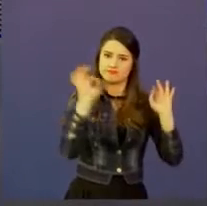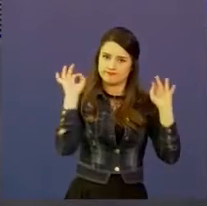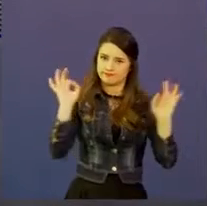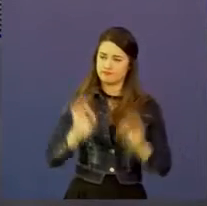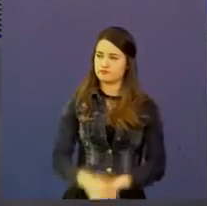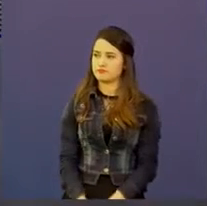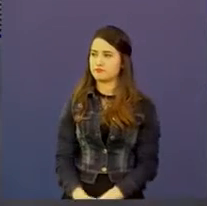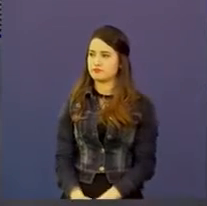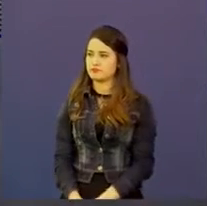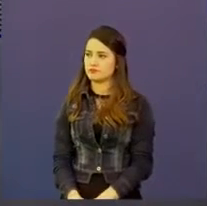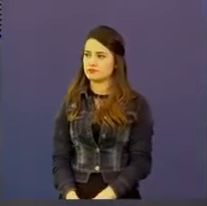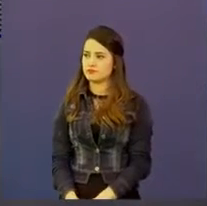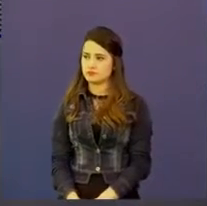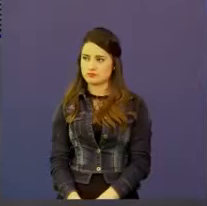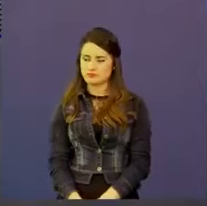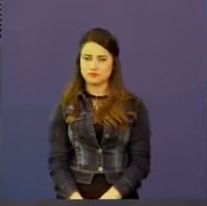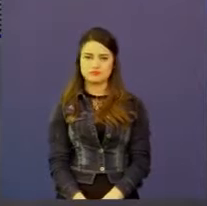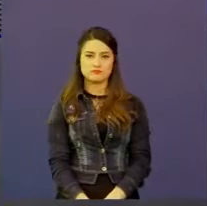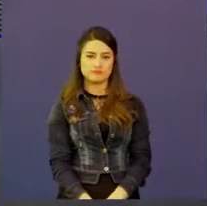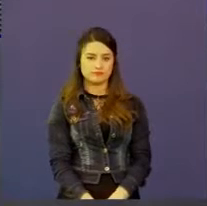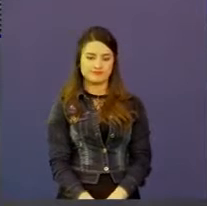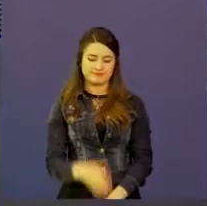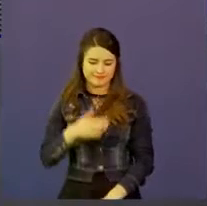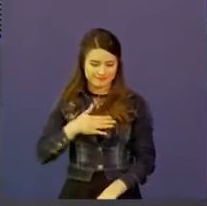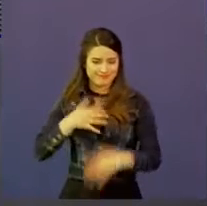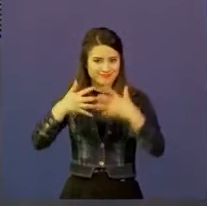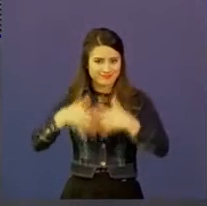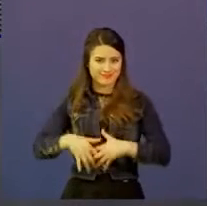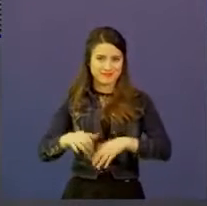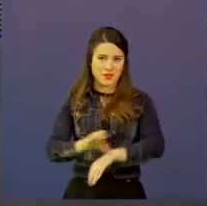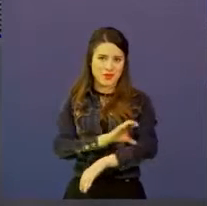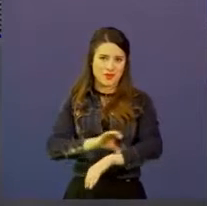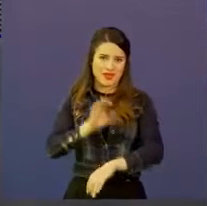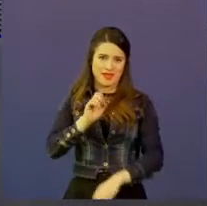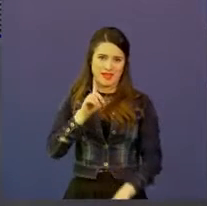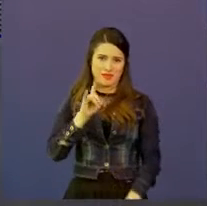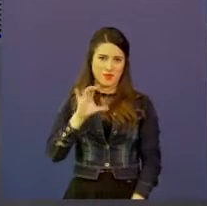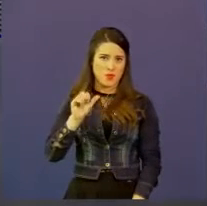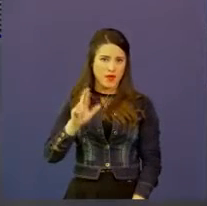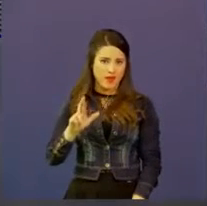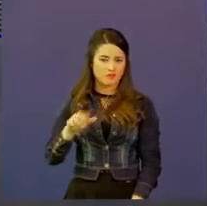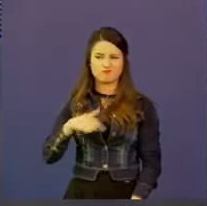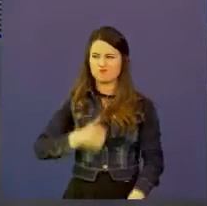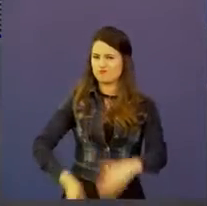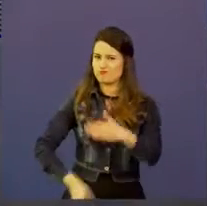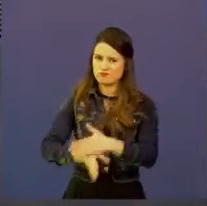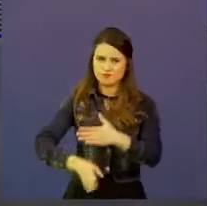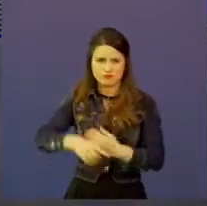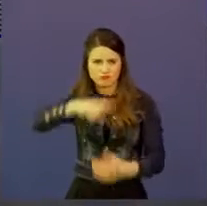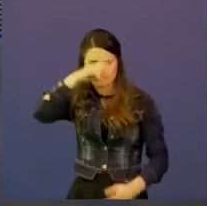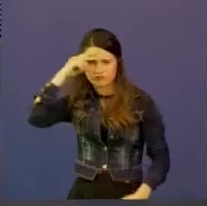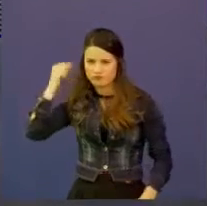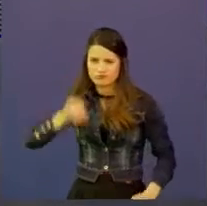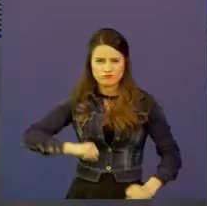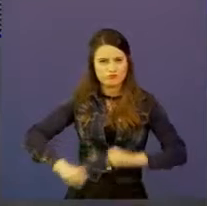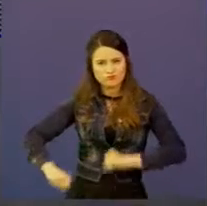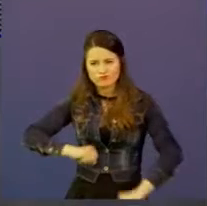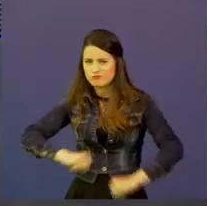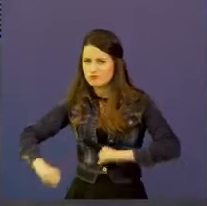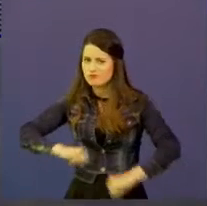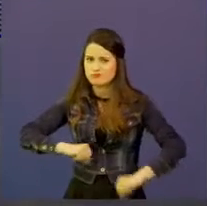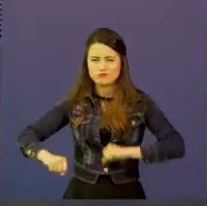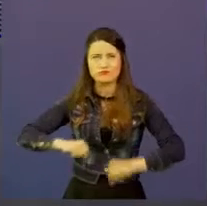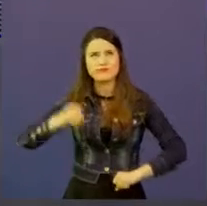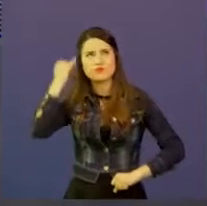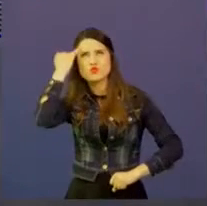definitivamente. Entonces, pues desde Computadores para Educar seguiremos insistiendo en el tema, seguiremos trabajando en promover